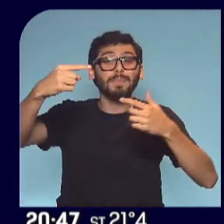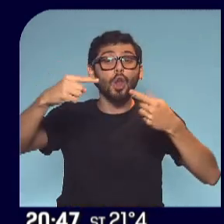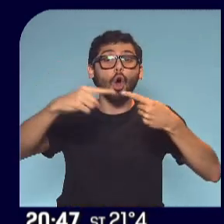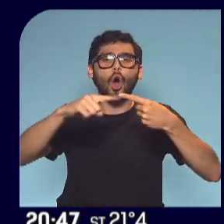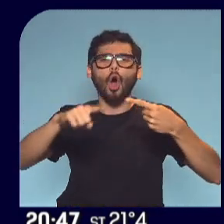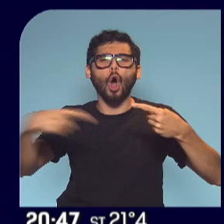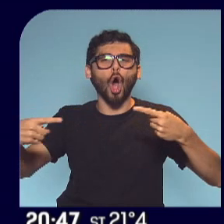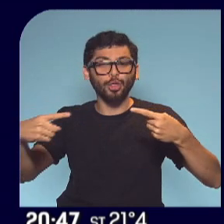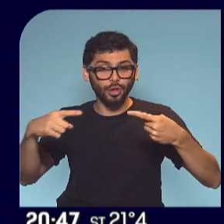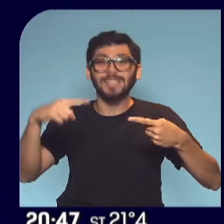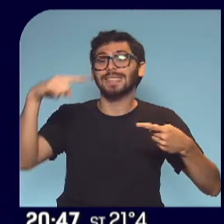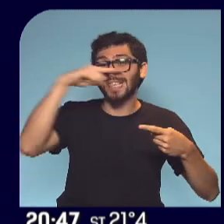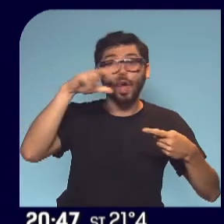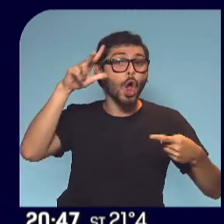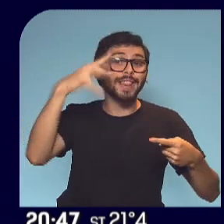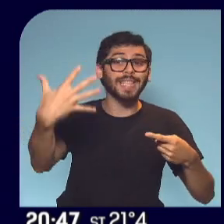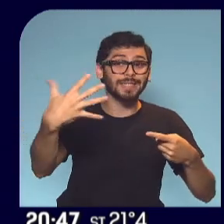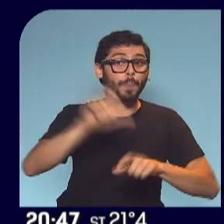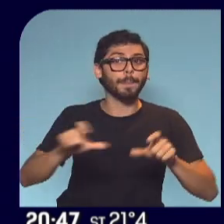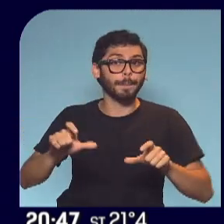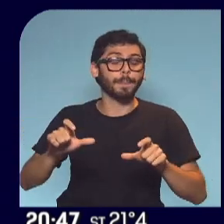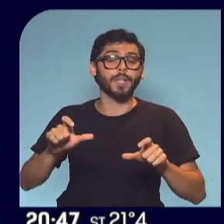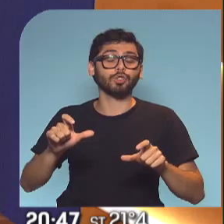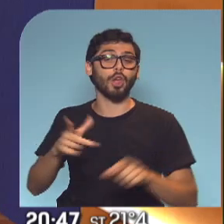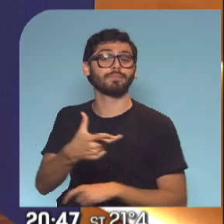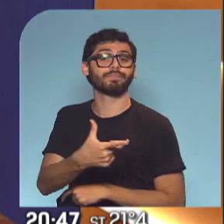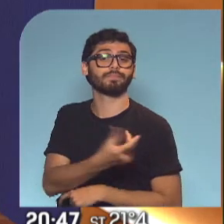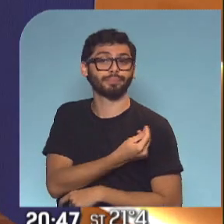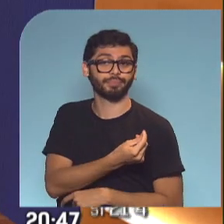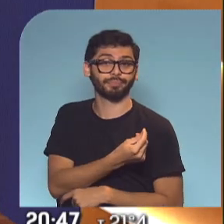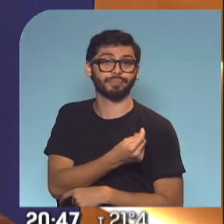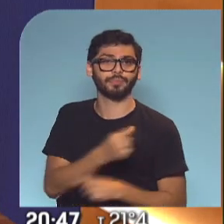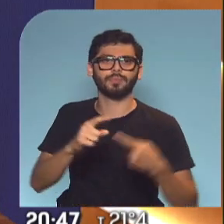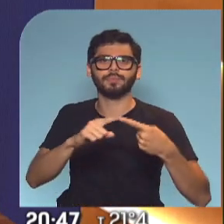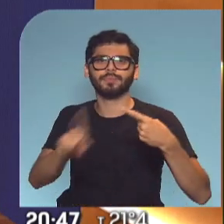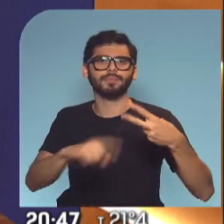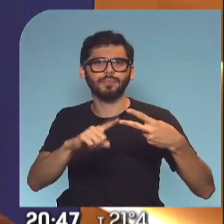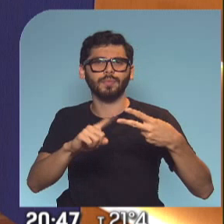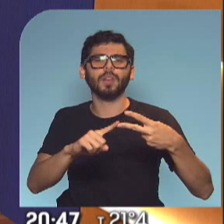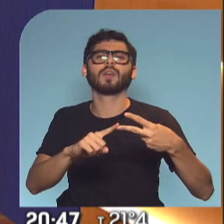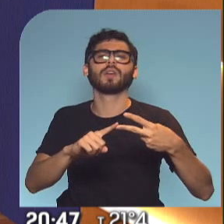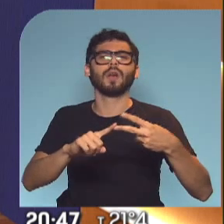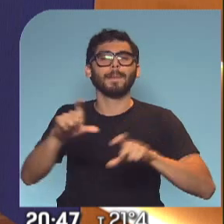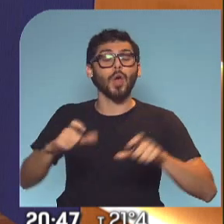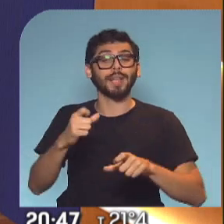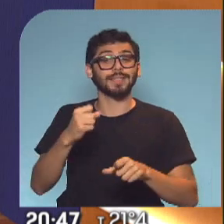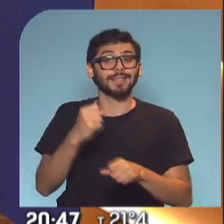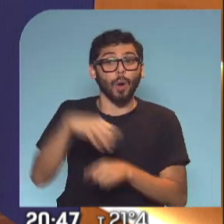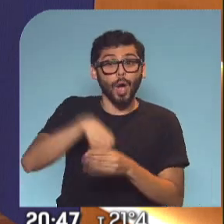esta lista. 785 son las aplicaciones por condición. Por otra parte, repasemos, personal de